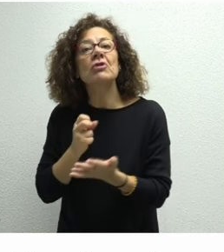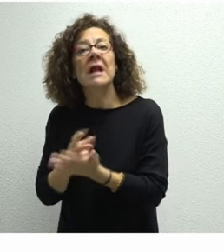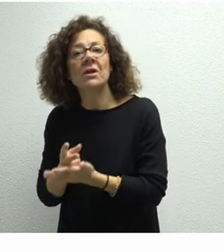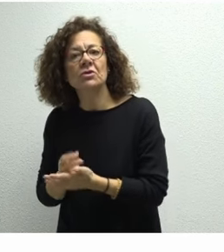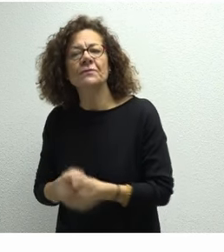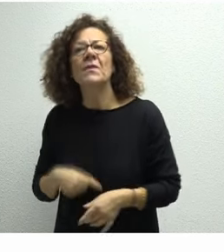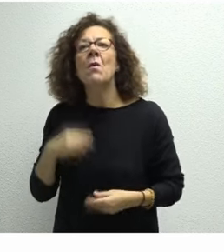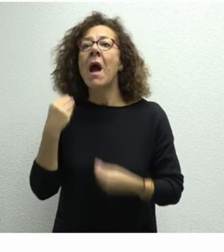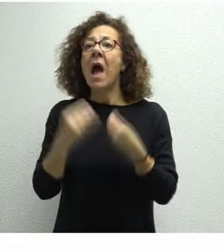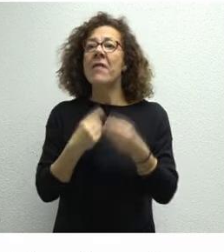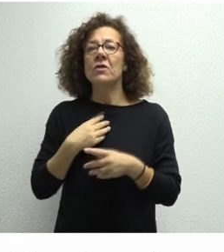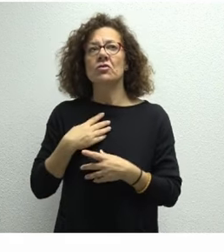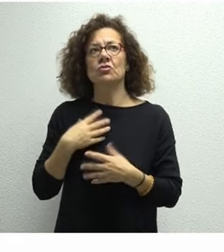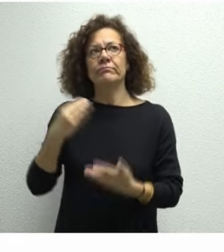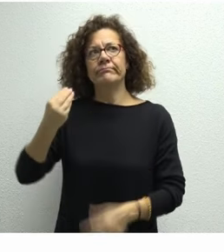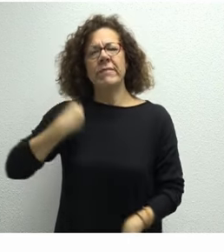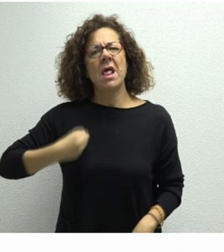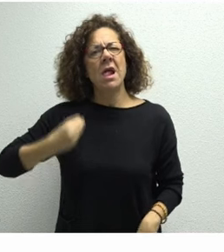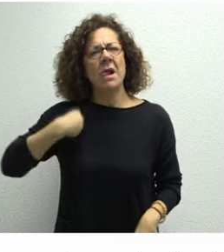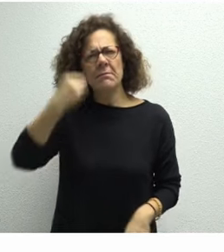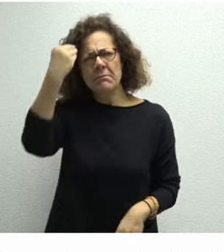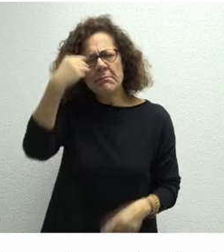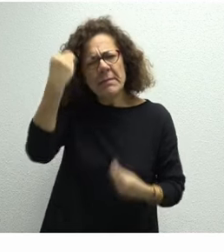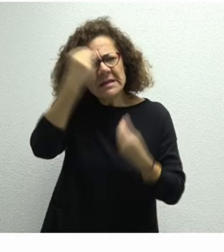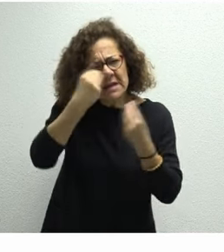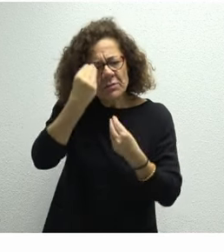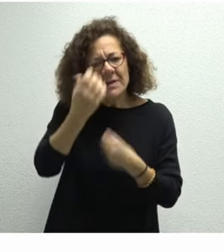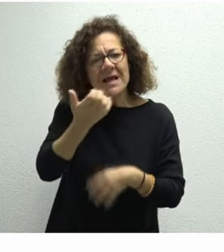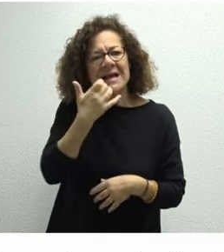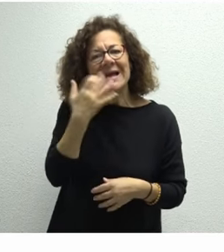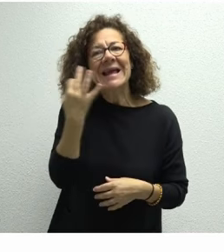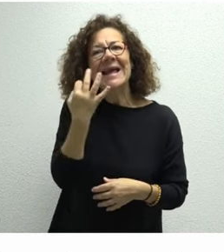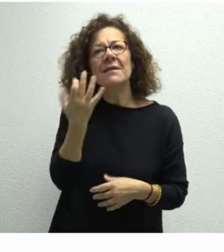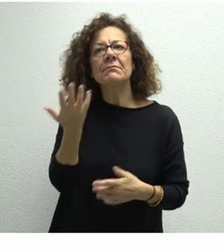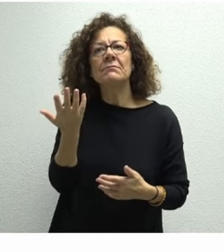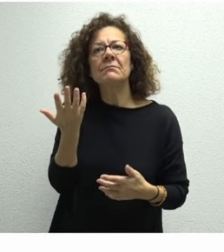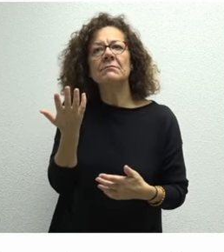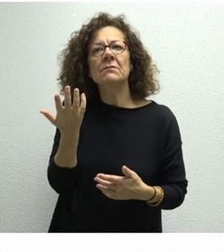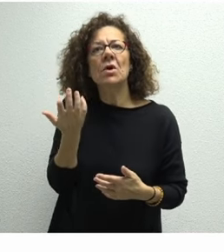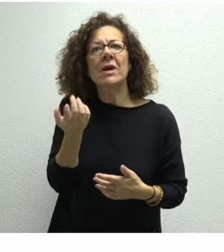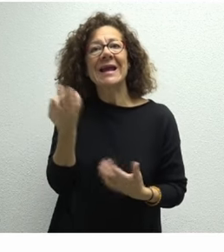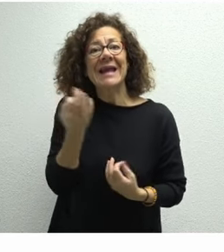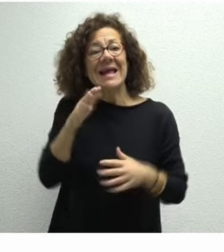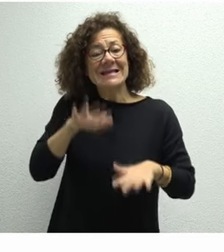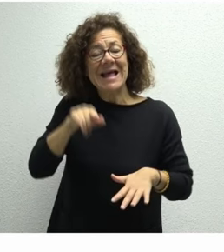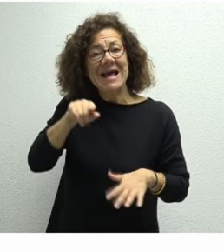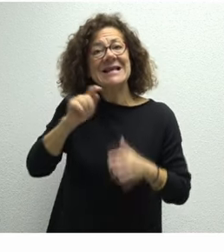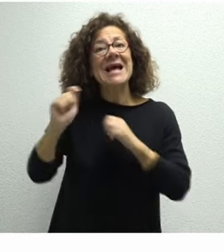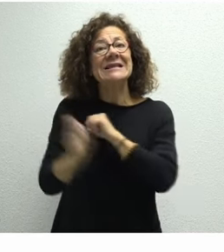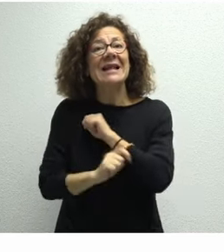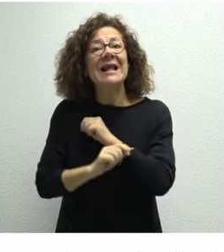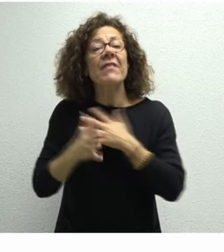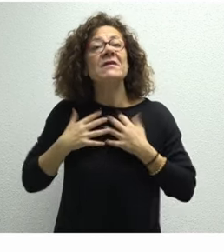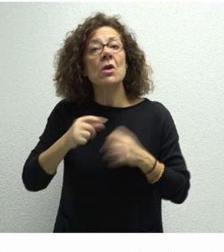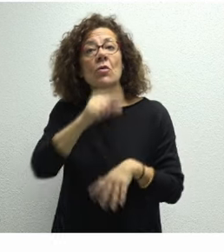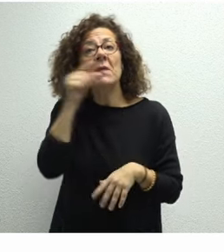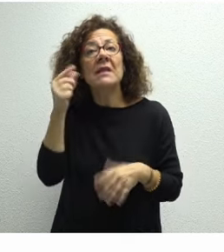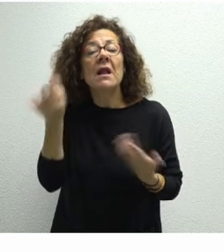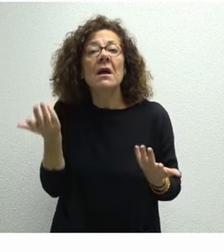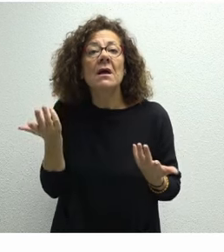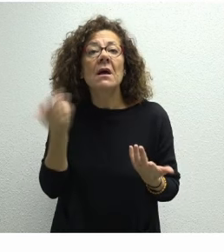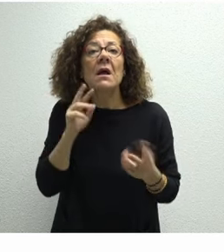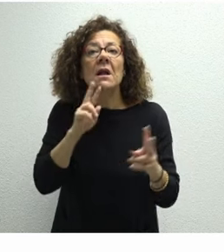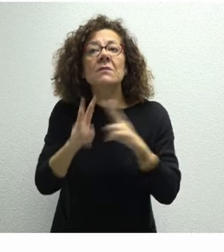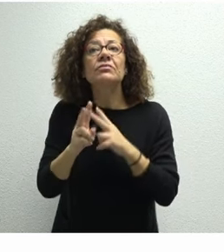eh haciéndonos preguntas No si nos preguntamos qué supone o en qué está esta estrategia de Salud Mental la respuesta sería